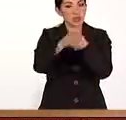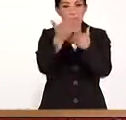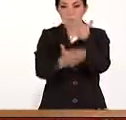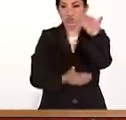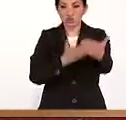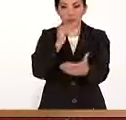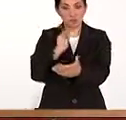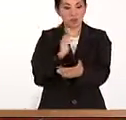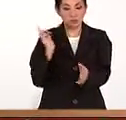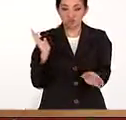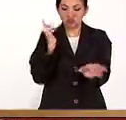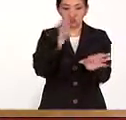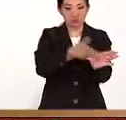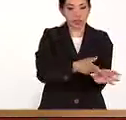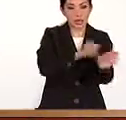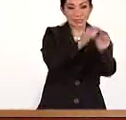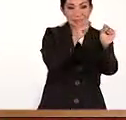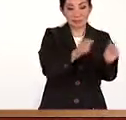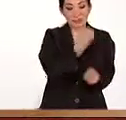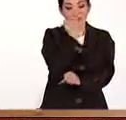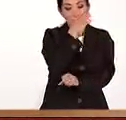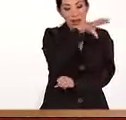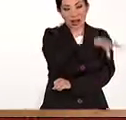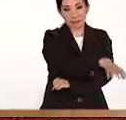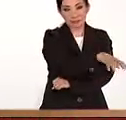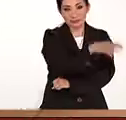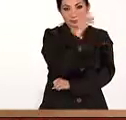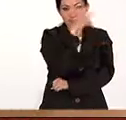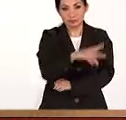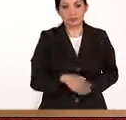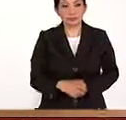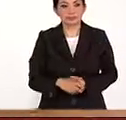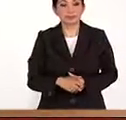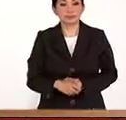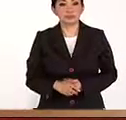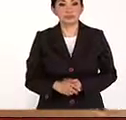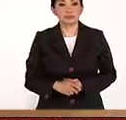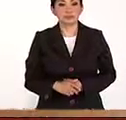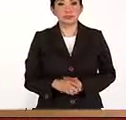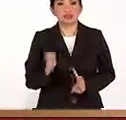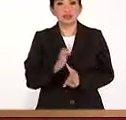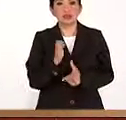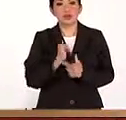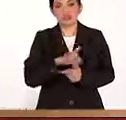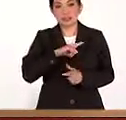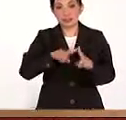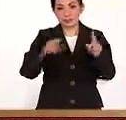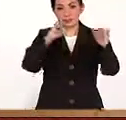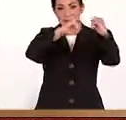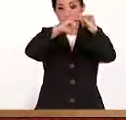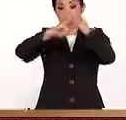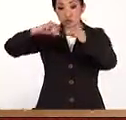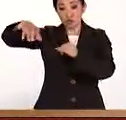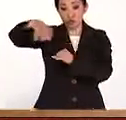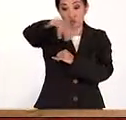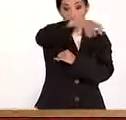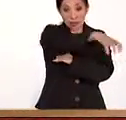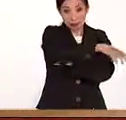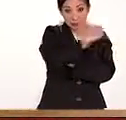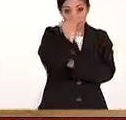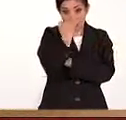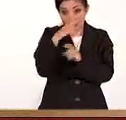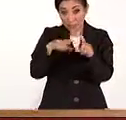proceso de incorporación al sistema educativo mexicano son entonces varias instituciones la que participará